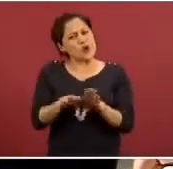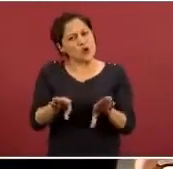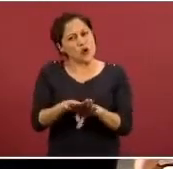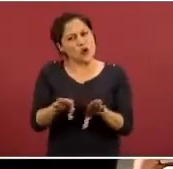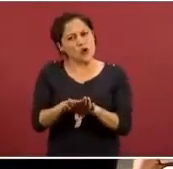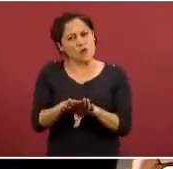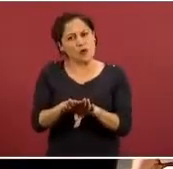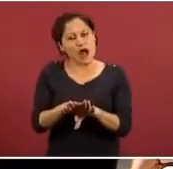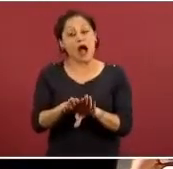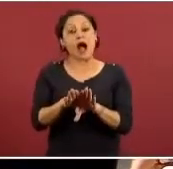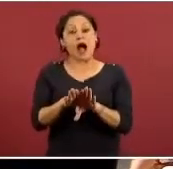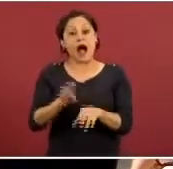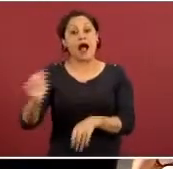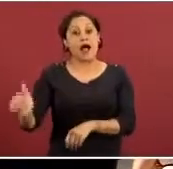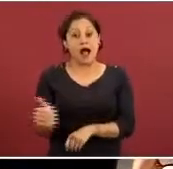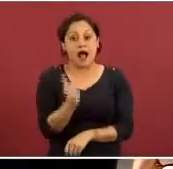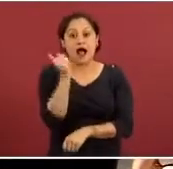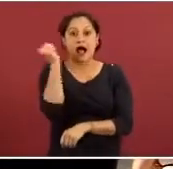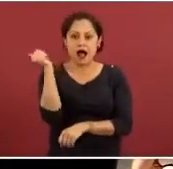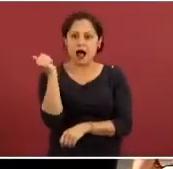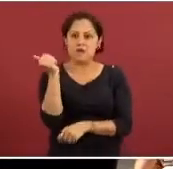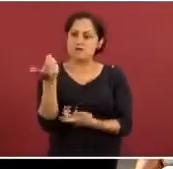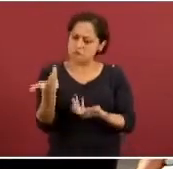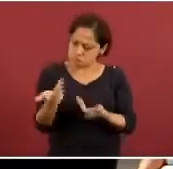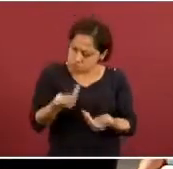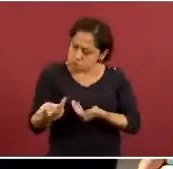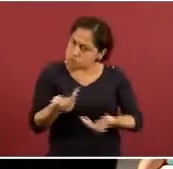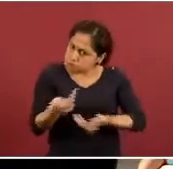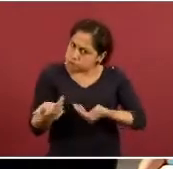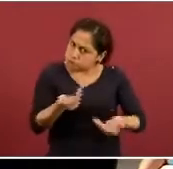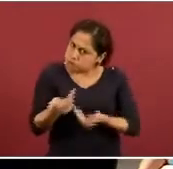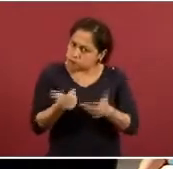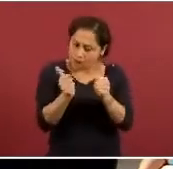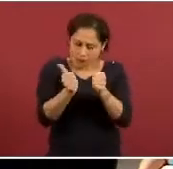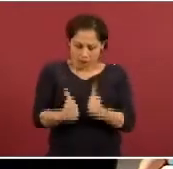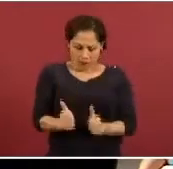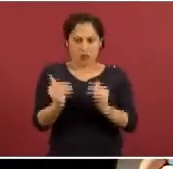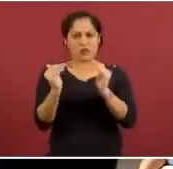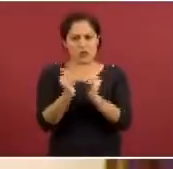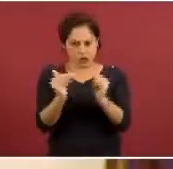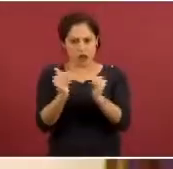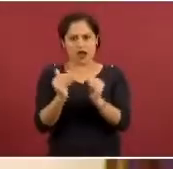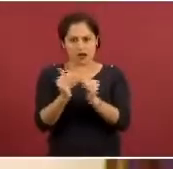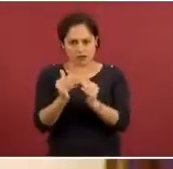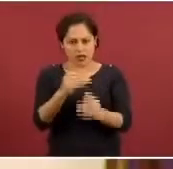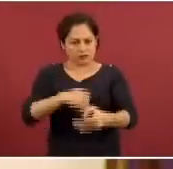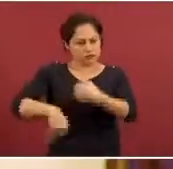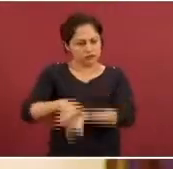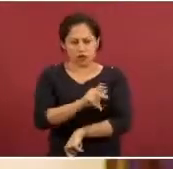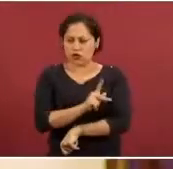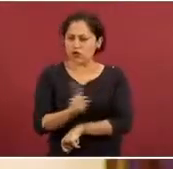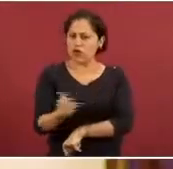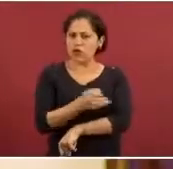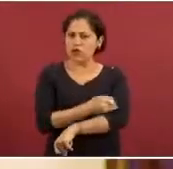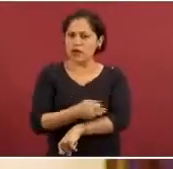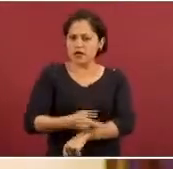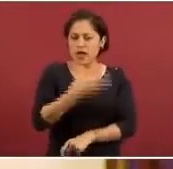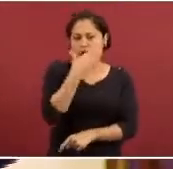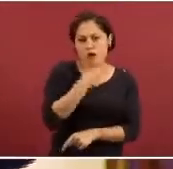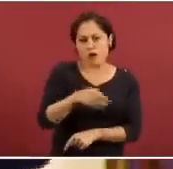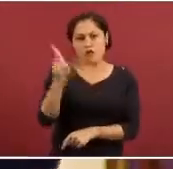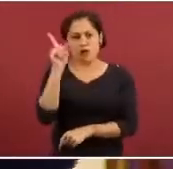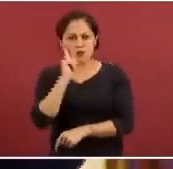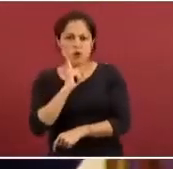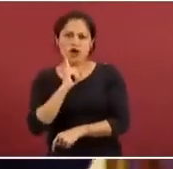casa. Entonces es el tiempo de que hombres, mujeres, que los niños y las niñas se involucren en los temas